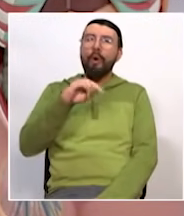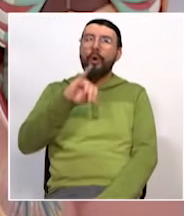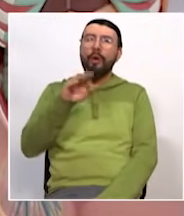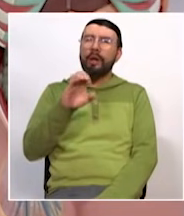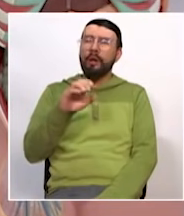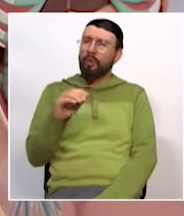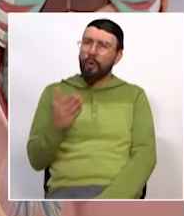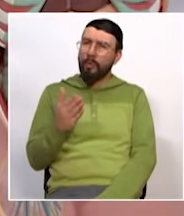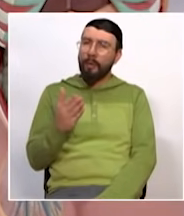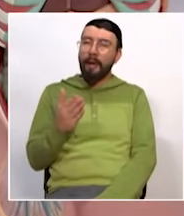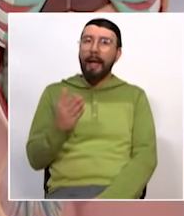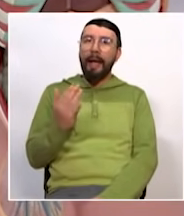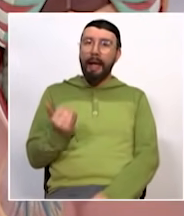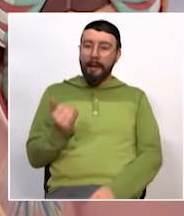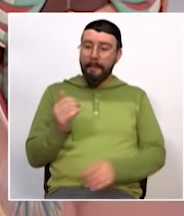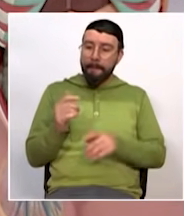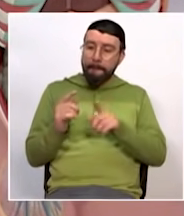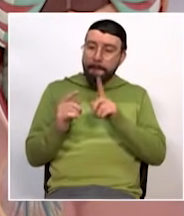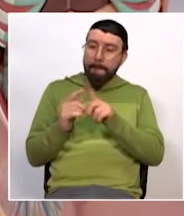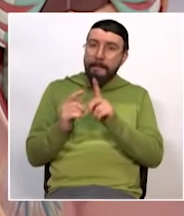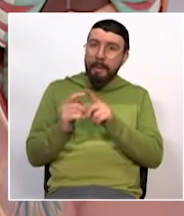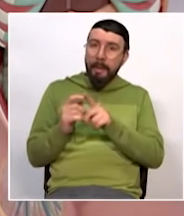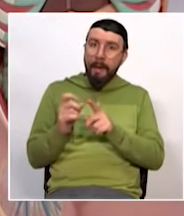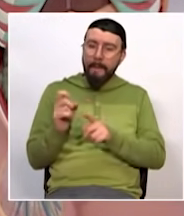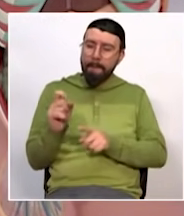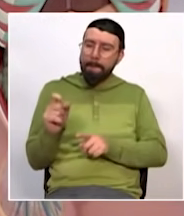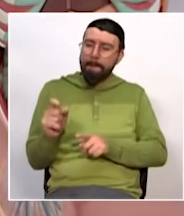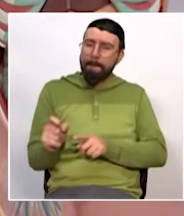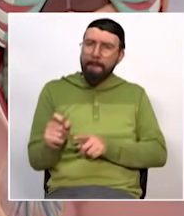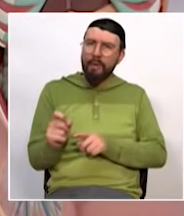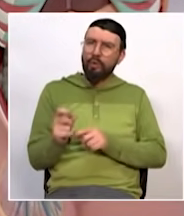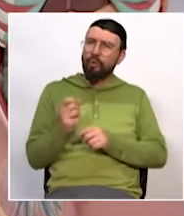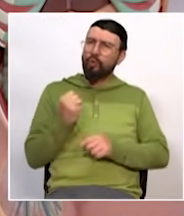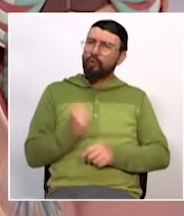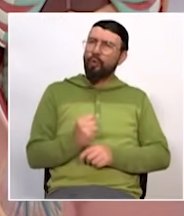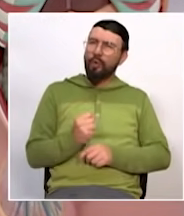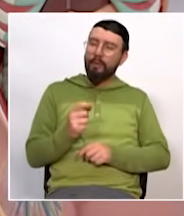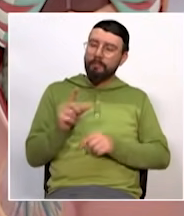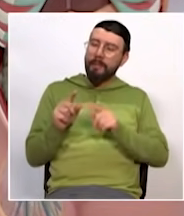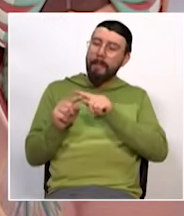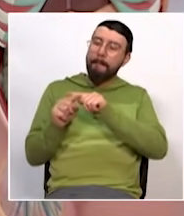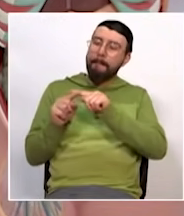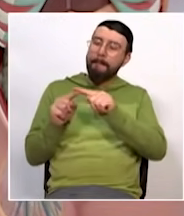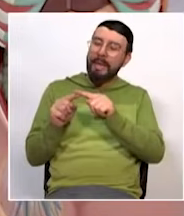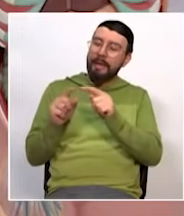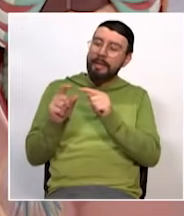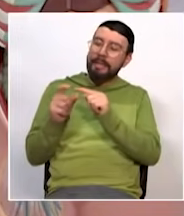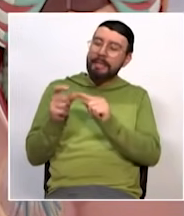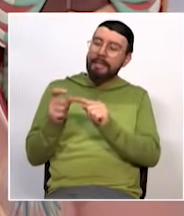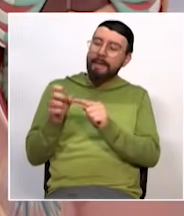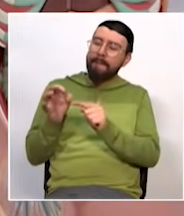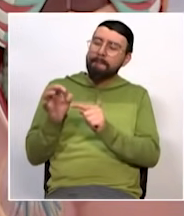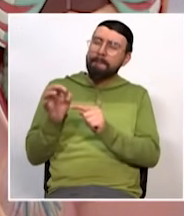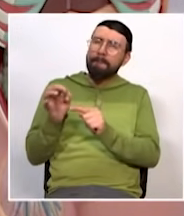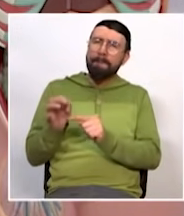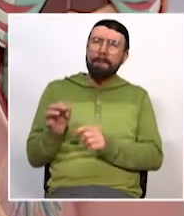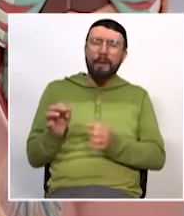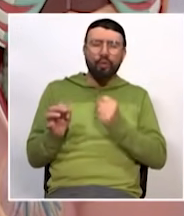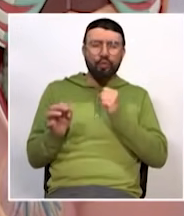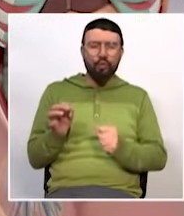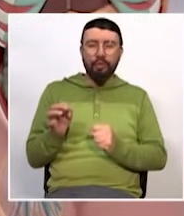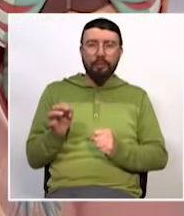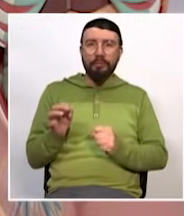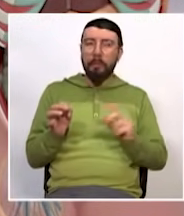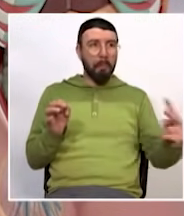índice en la cutícula del pulgar esto es tan discreto que nadie lo nota pero esto es des colectivo porque es un reflejo condicionado